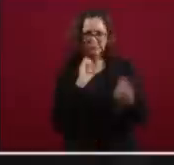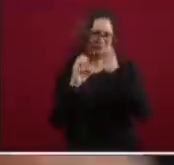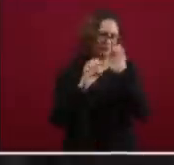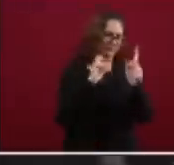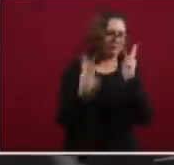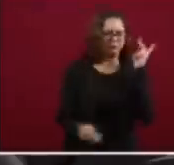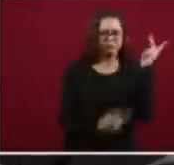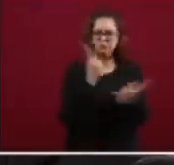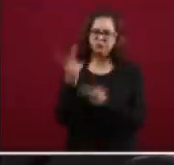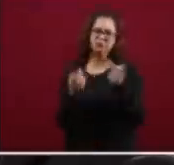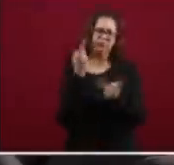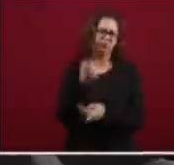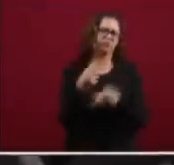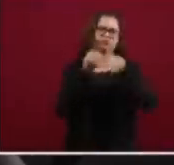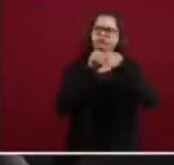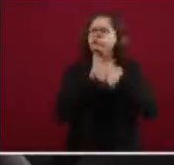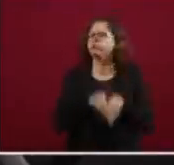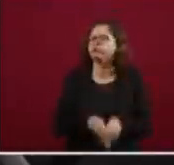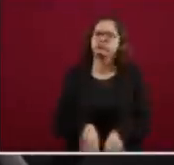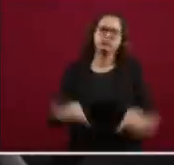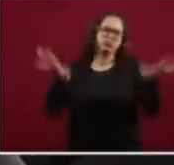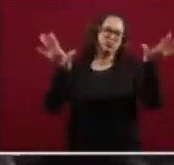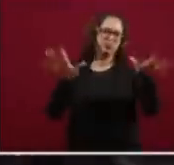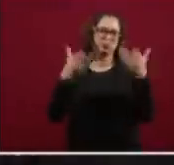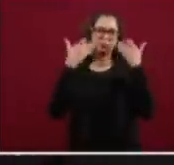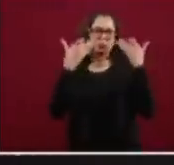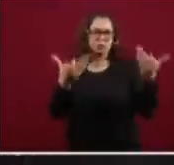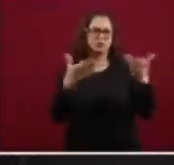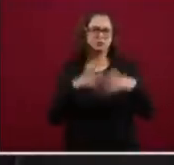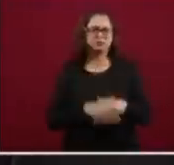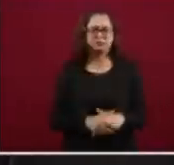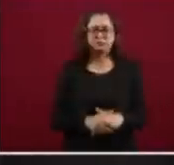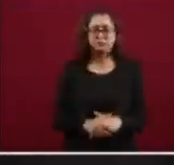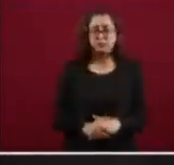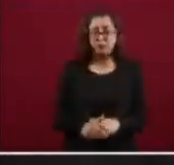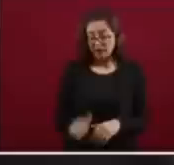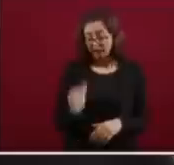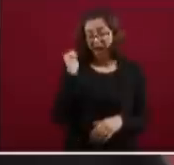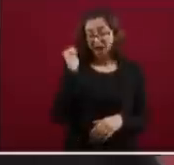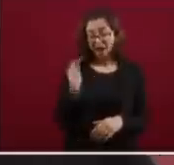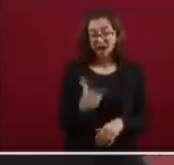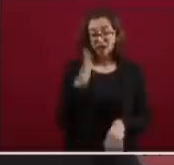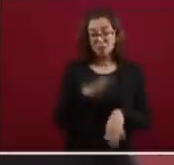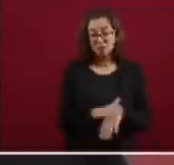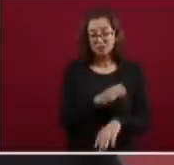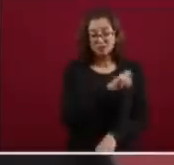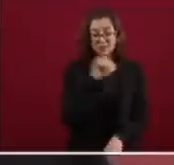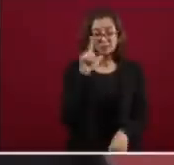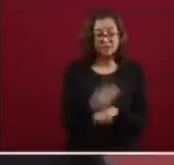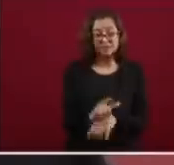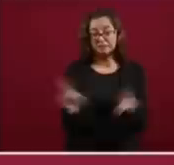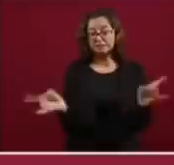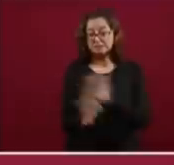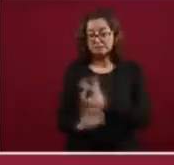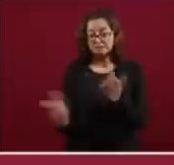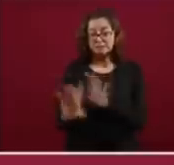y ahí se transmite si hubiese una cosa especial grave